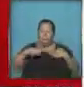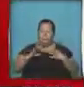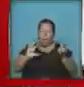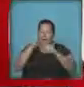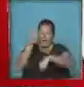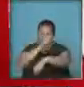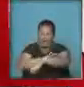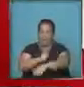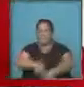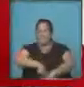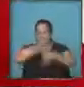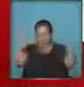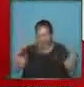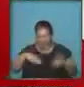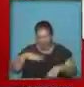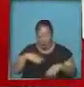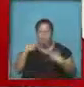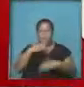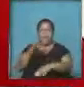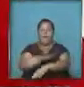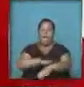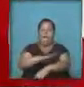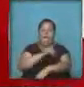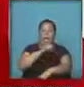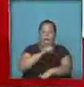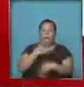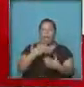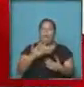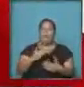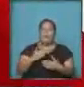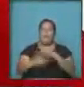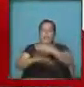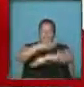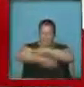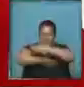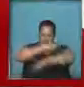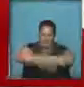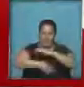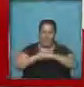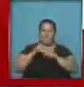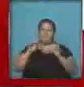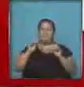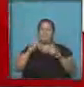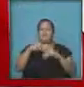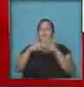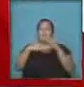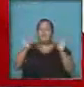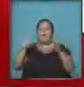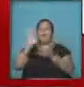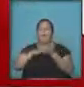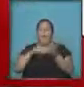quemada, quitarle la ropa. Perfecto. Se puede lavar con agua, se puede envolver con un paño que se llama un pañuelo